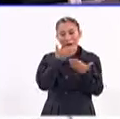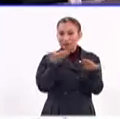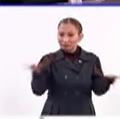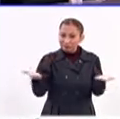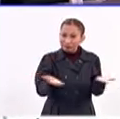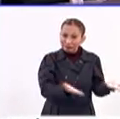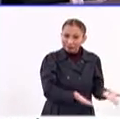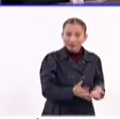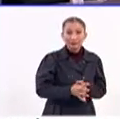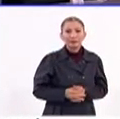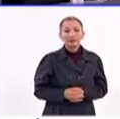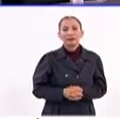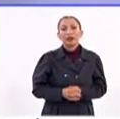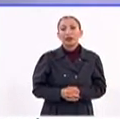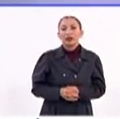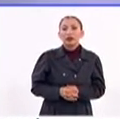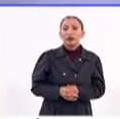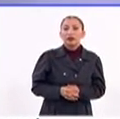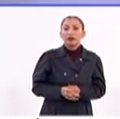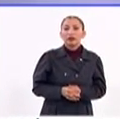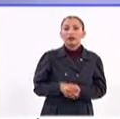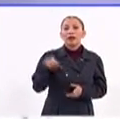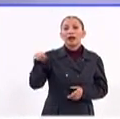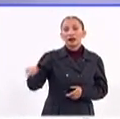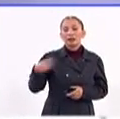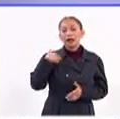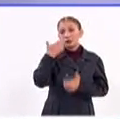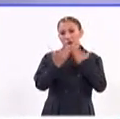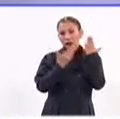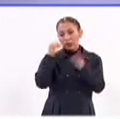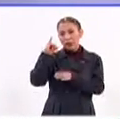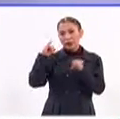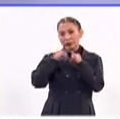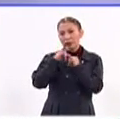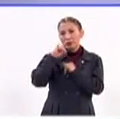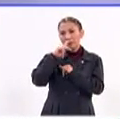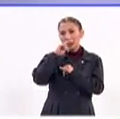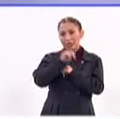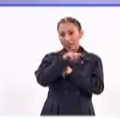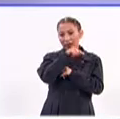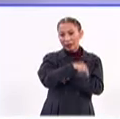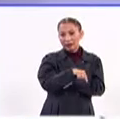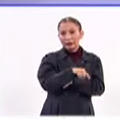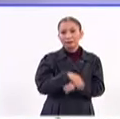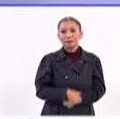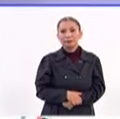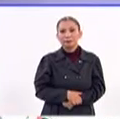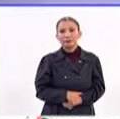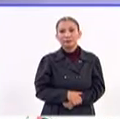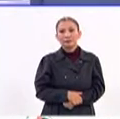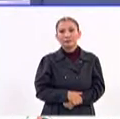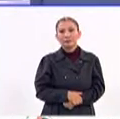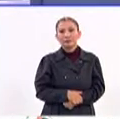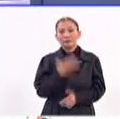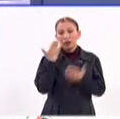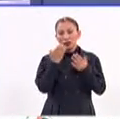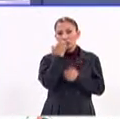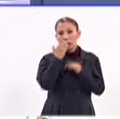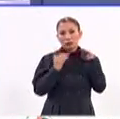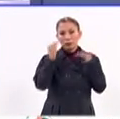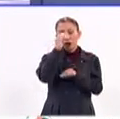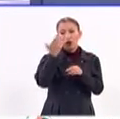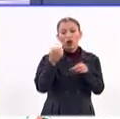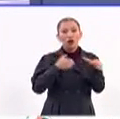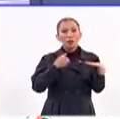brazos abiertos. Ella pues es estudiante del Instituto Politécnico Nacional. Está estudiando en la Escuela